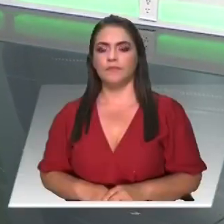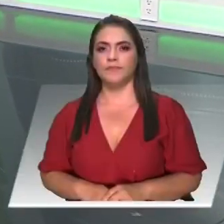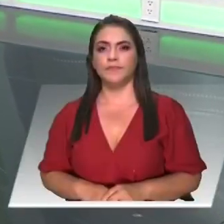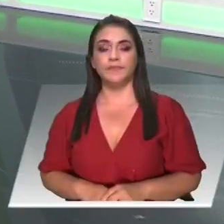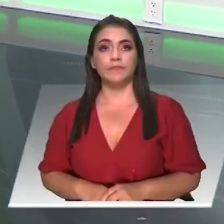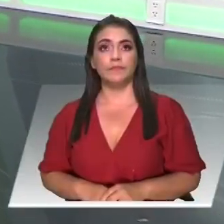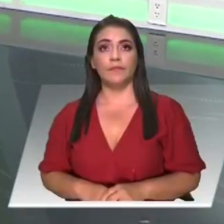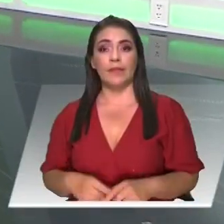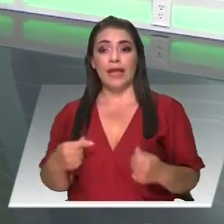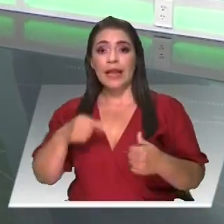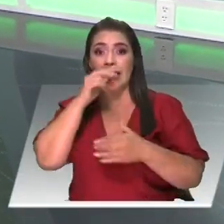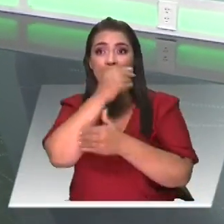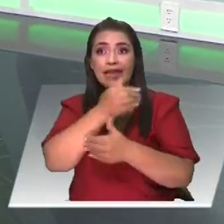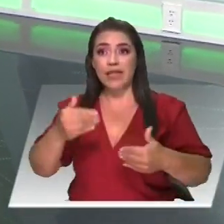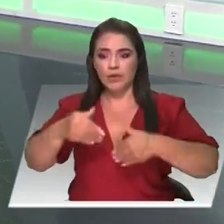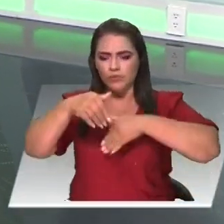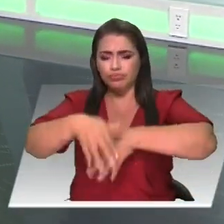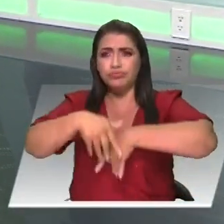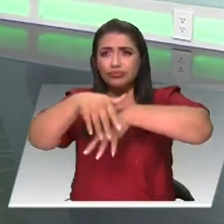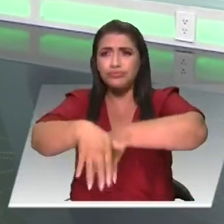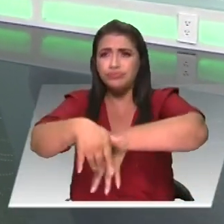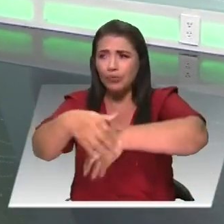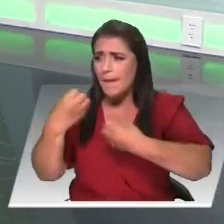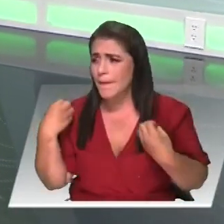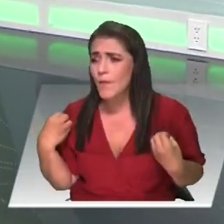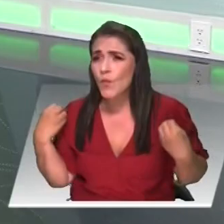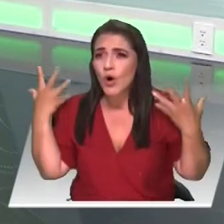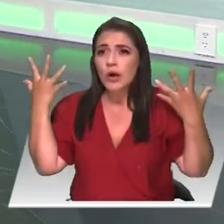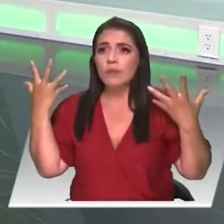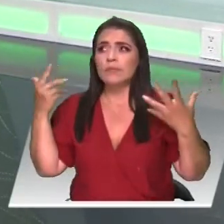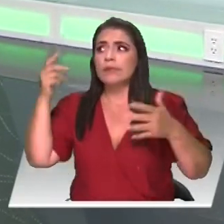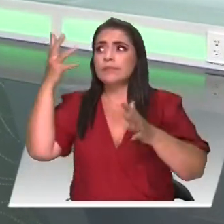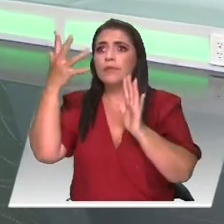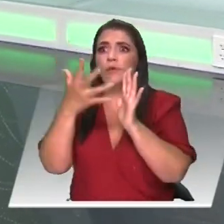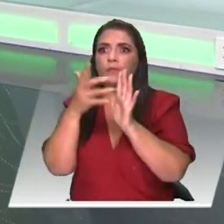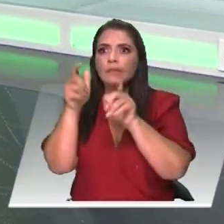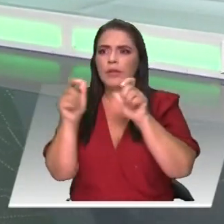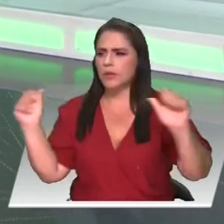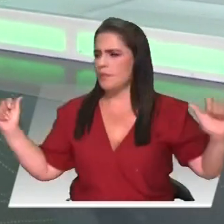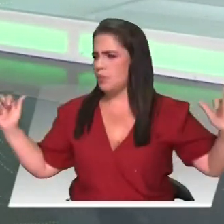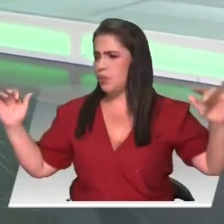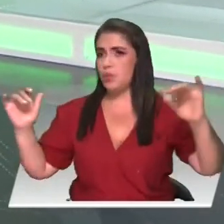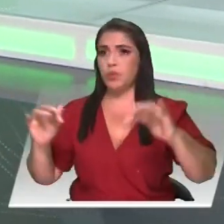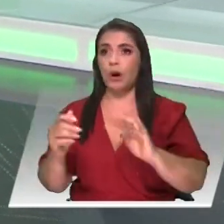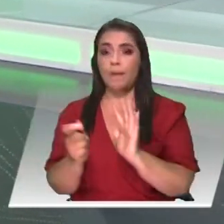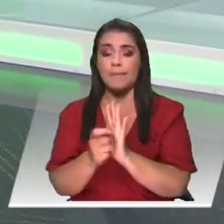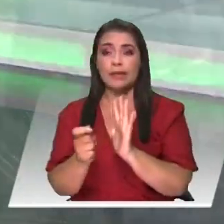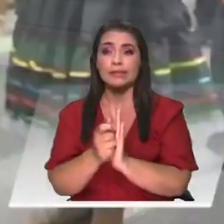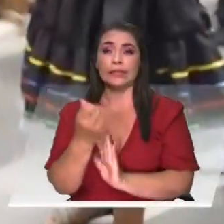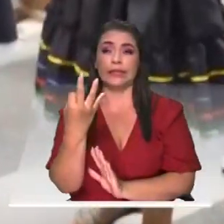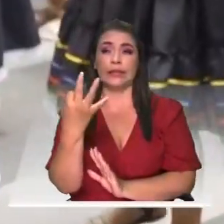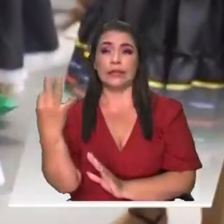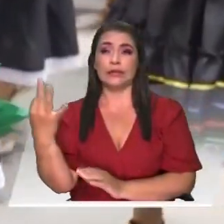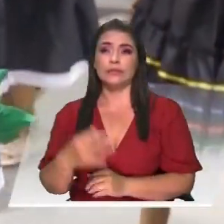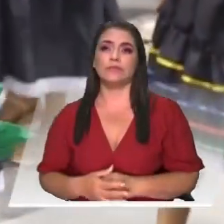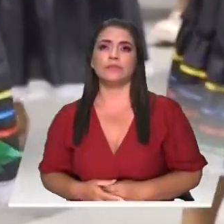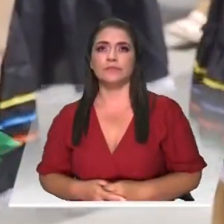Y el desfile de Silleteritos de la Floresta convocó a más de 5.000 personas en su edición 33.